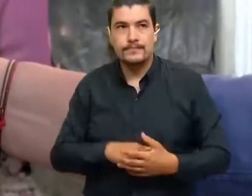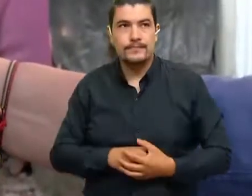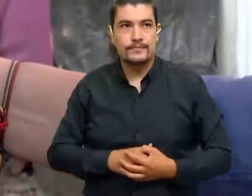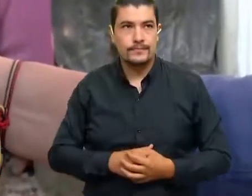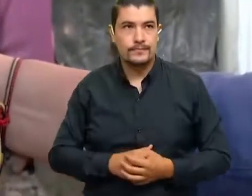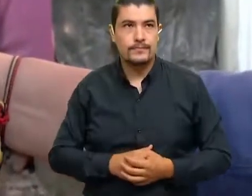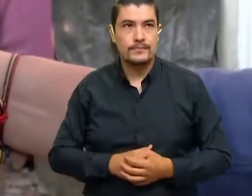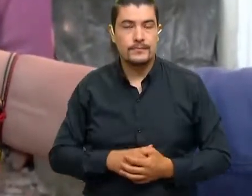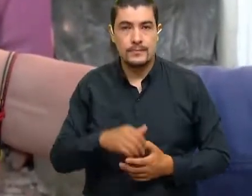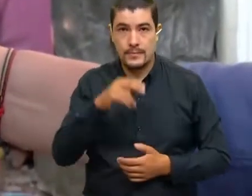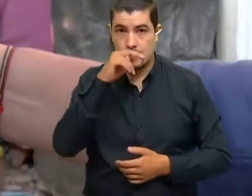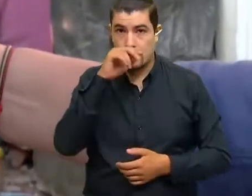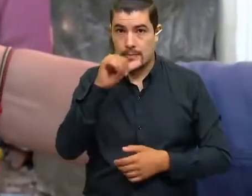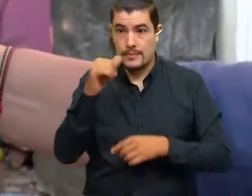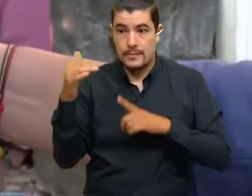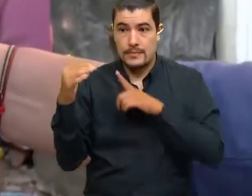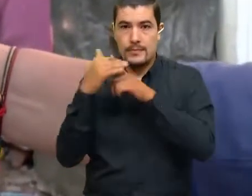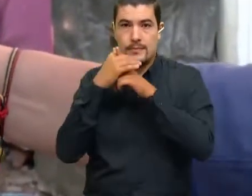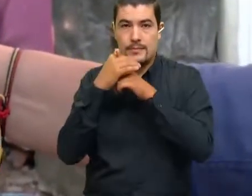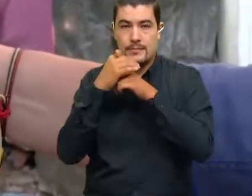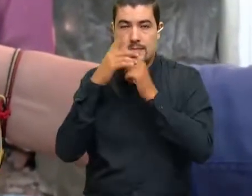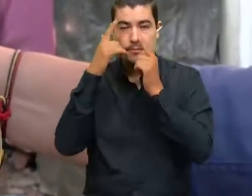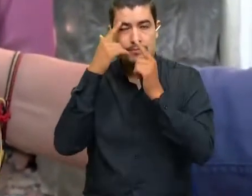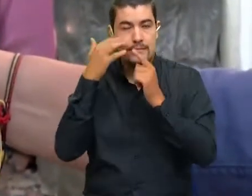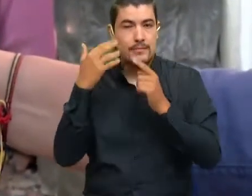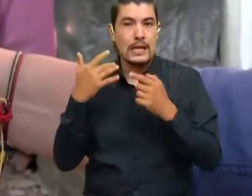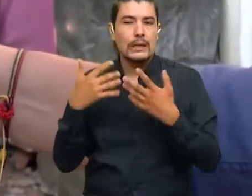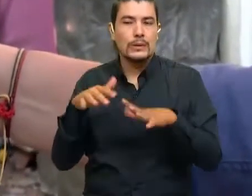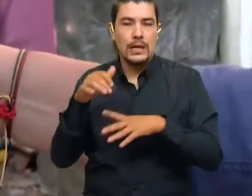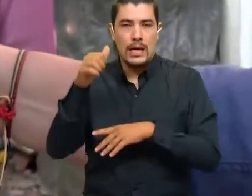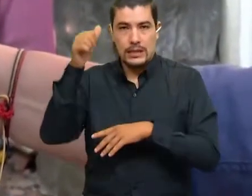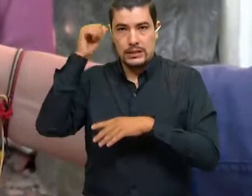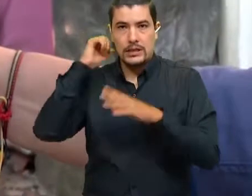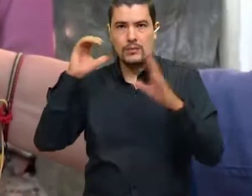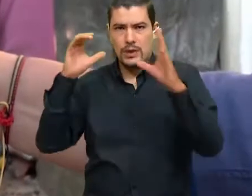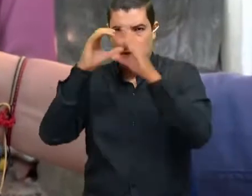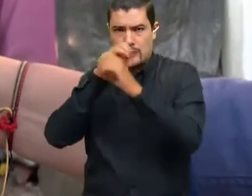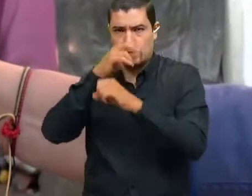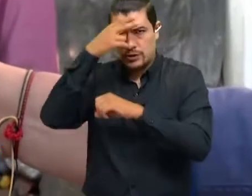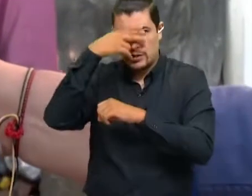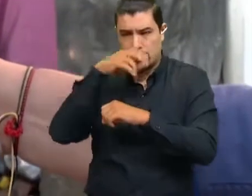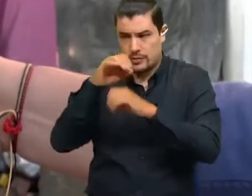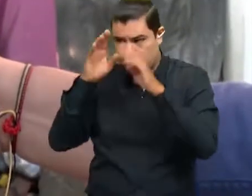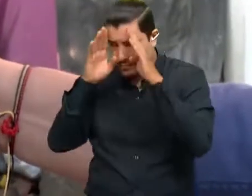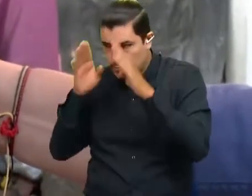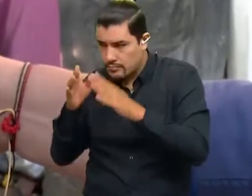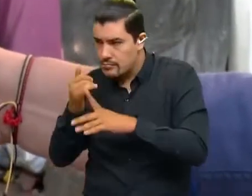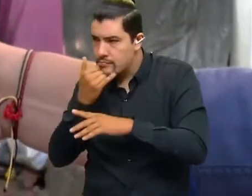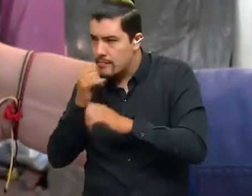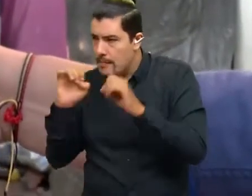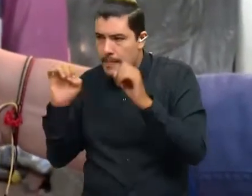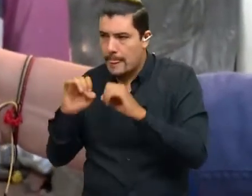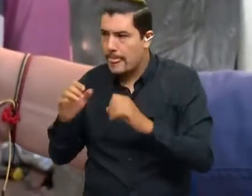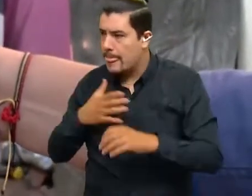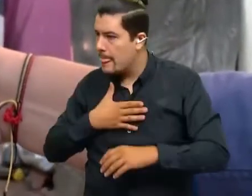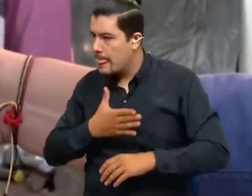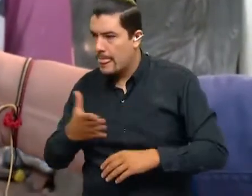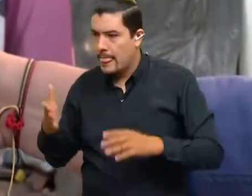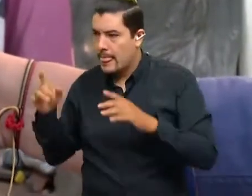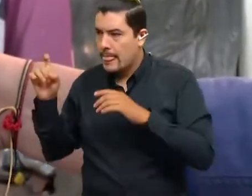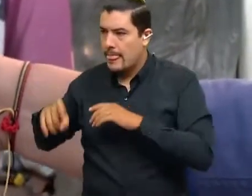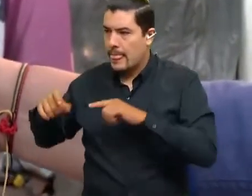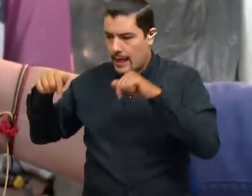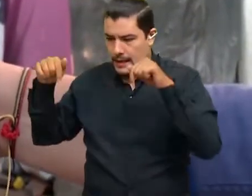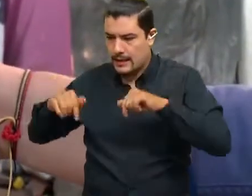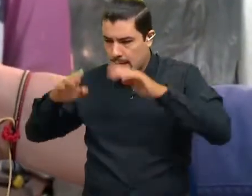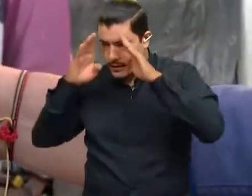fue lesionada por lo cual estoy mano esté pendiente de con mis hijos de que no me pasara nada y que necesitaban y estamos aquí